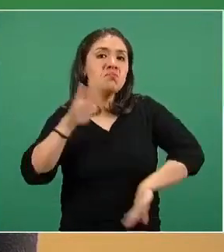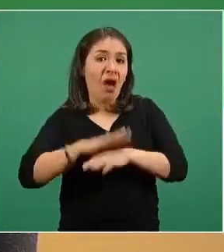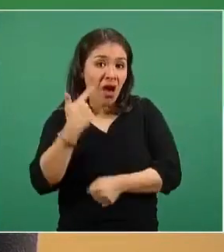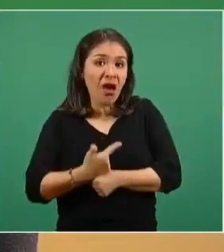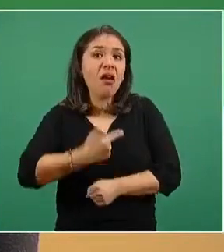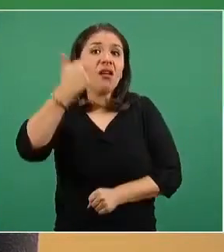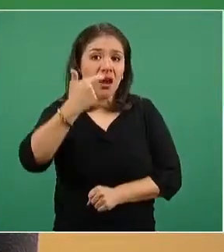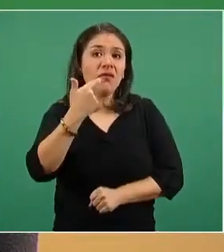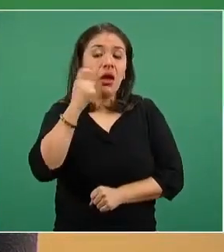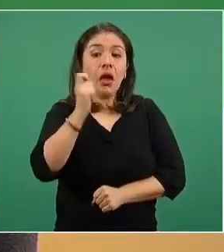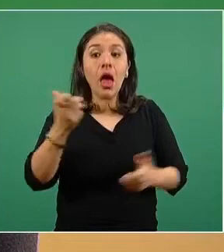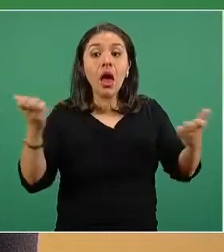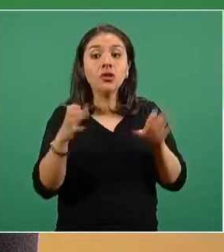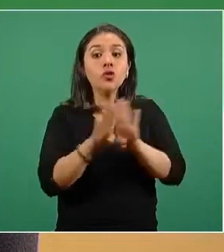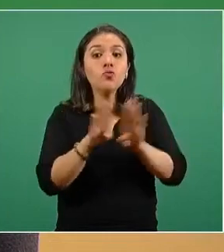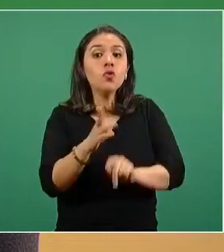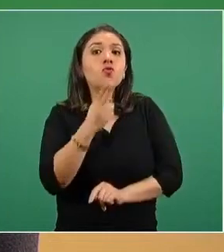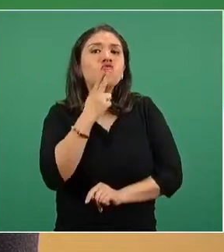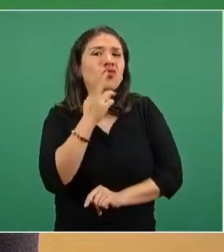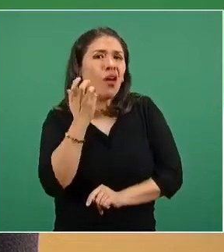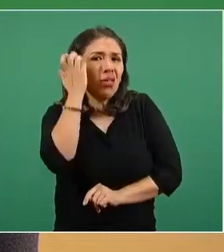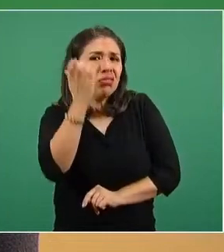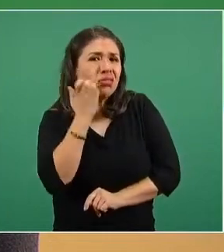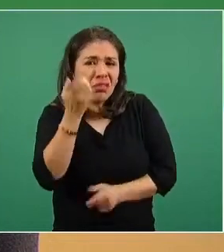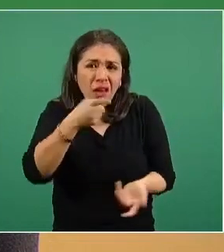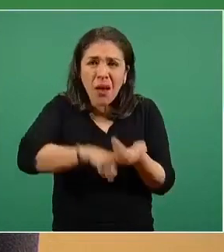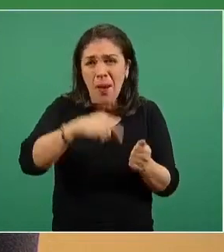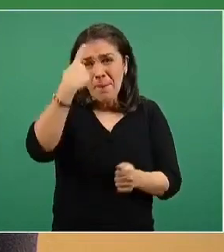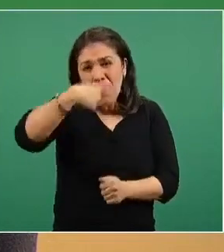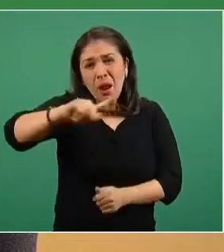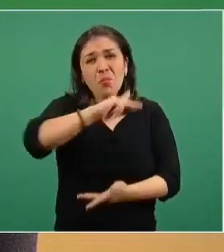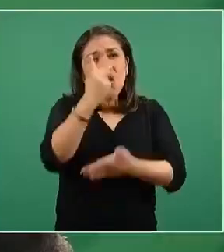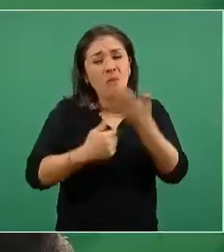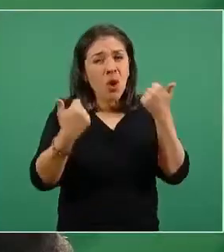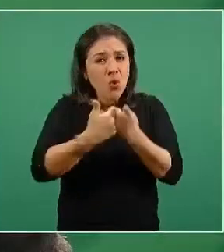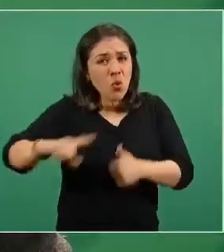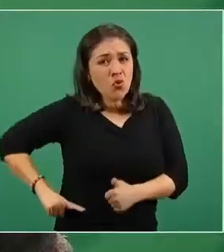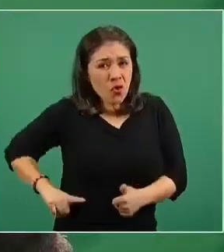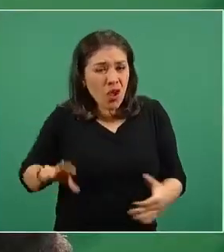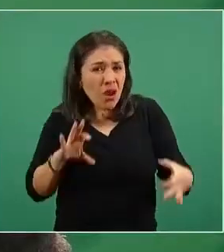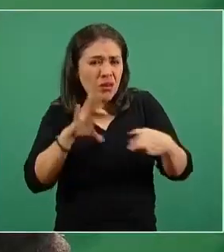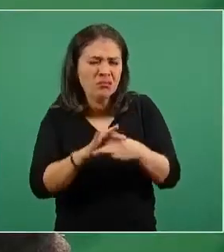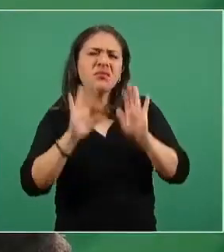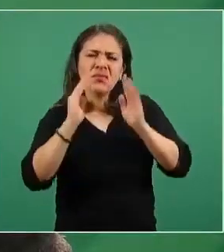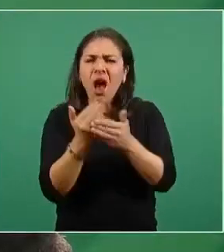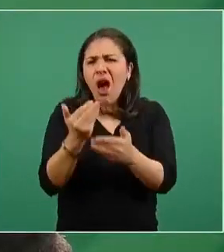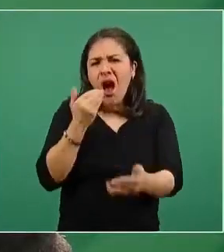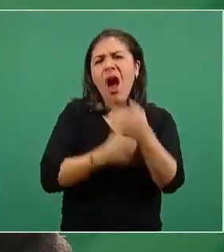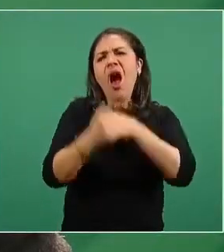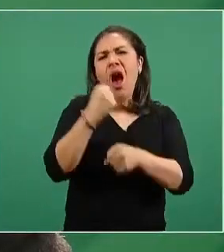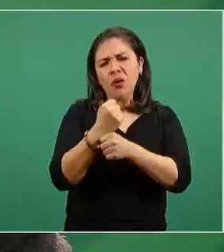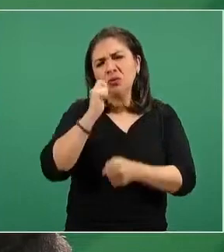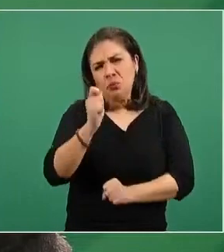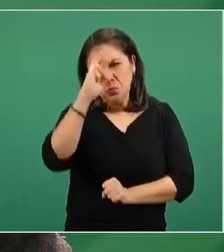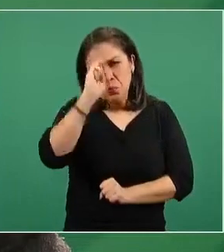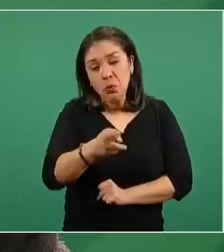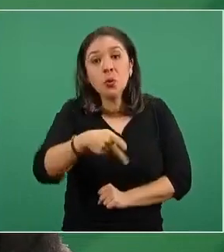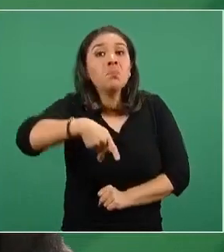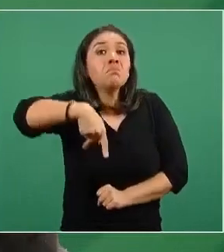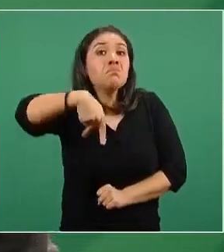grave el hacer uso político de cualquier programa gubernamental. Desde hace varios años ya está prohibido, pero